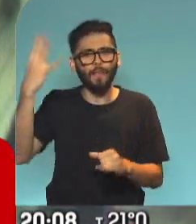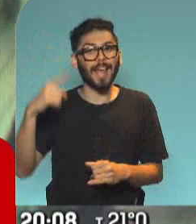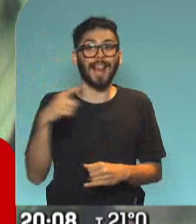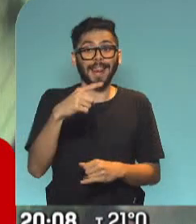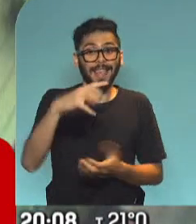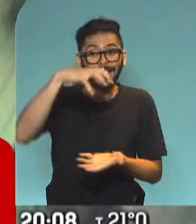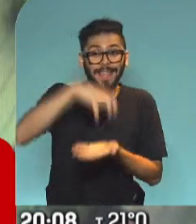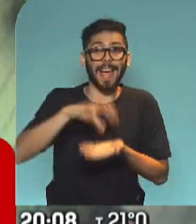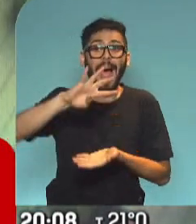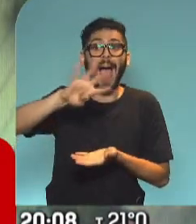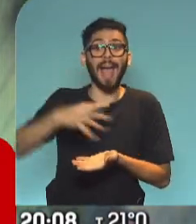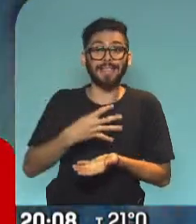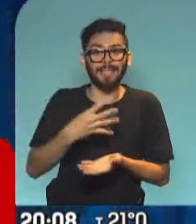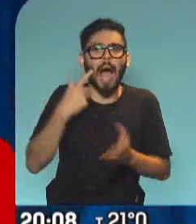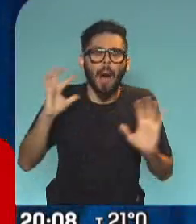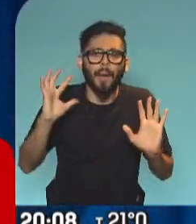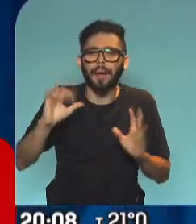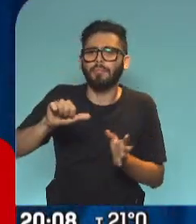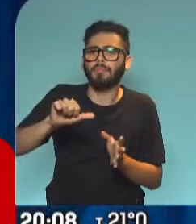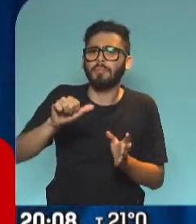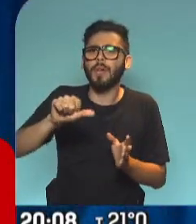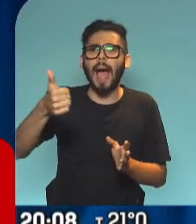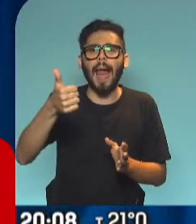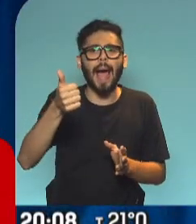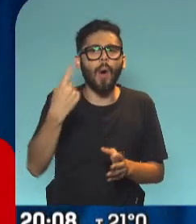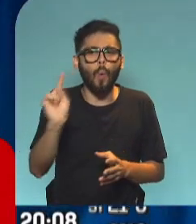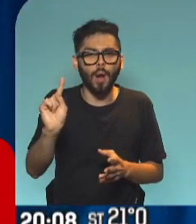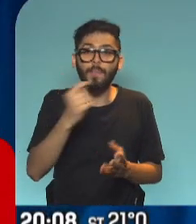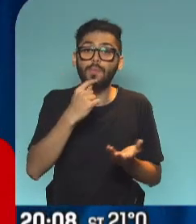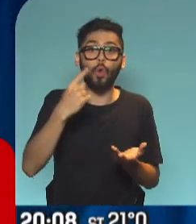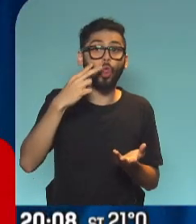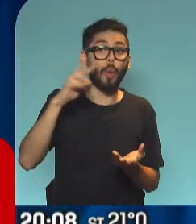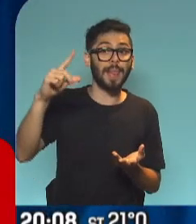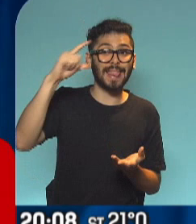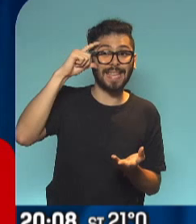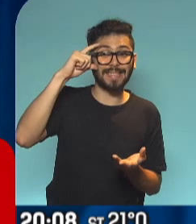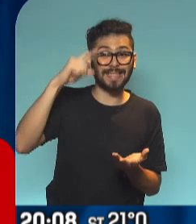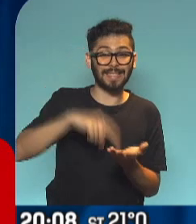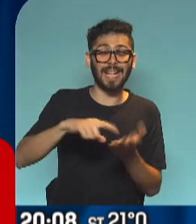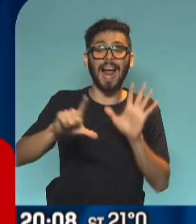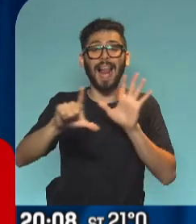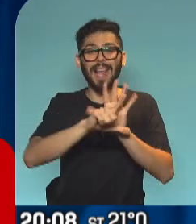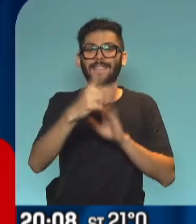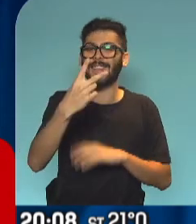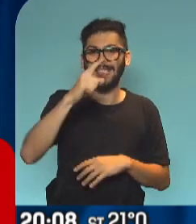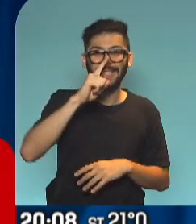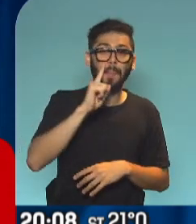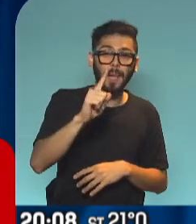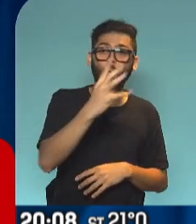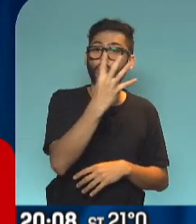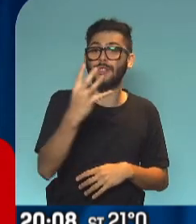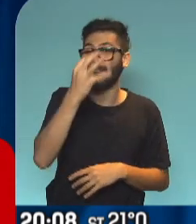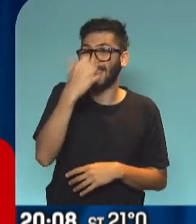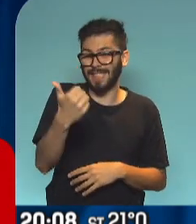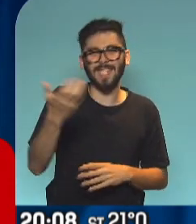ver con cuál se termina ganando, ¿no? Y vemos, fíjate, en enero de 2010, por ejemplo, con la fórmula de la ley 27.426, que era la que